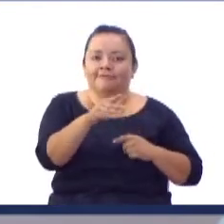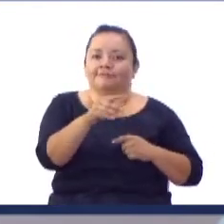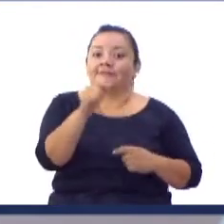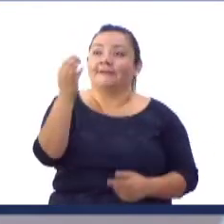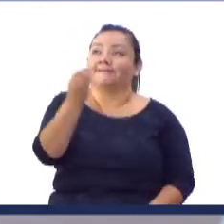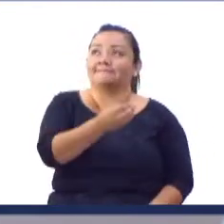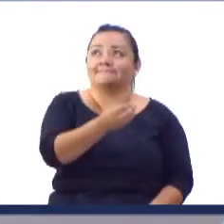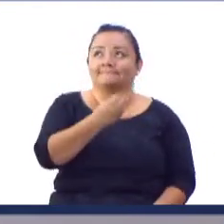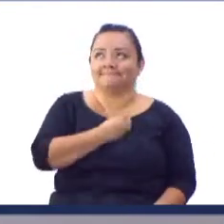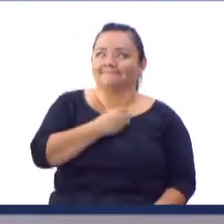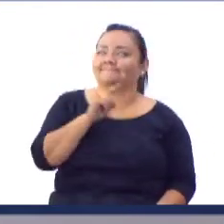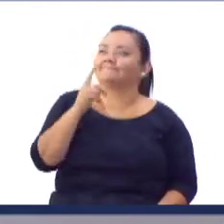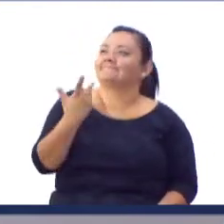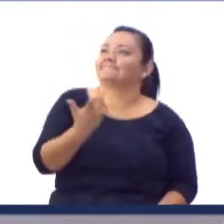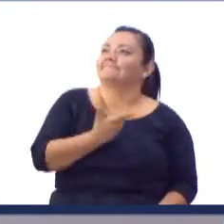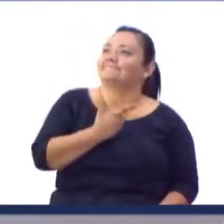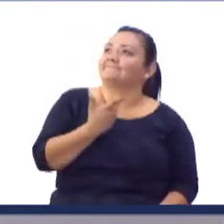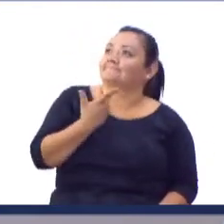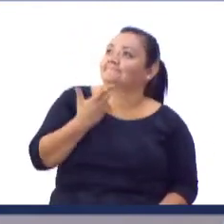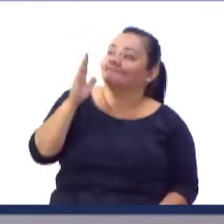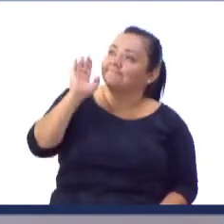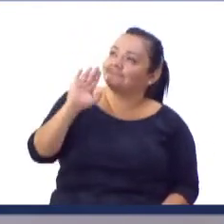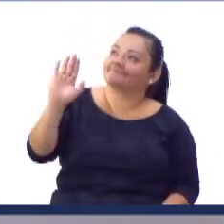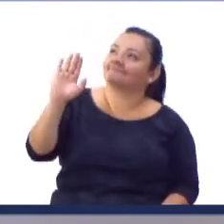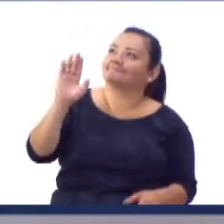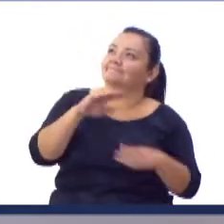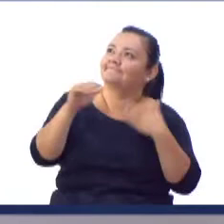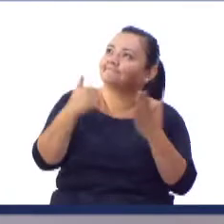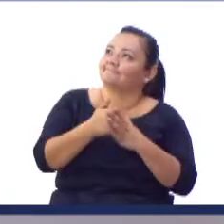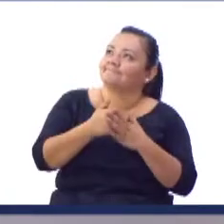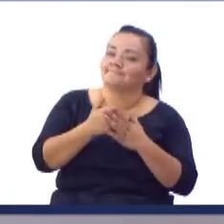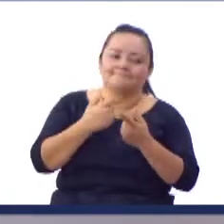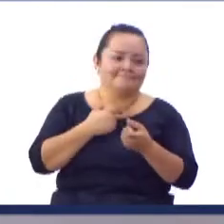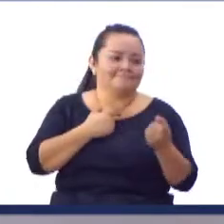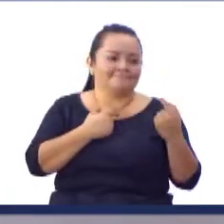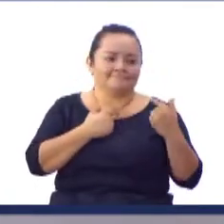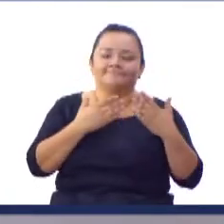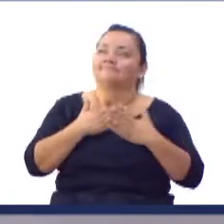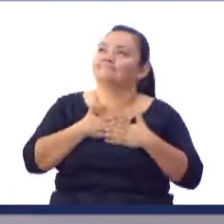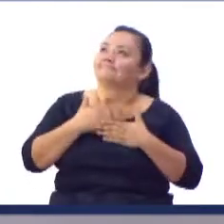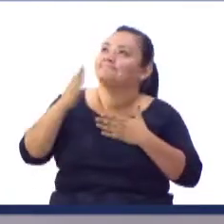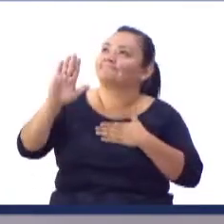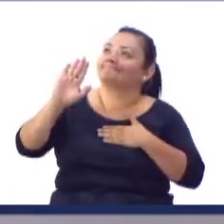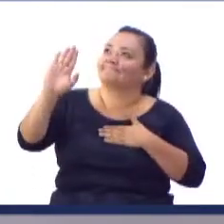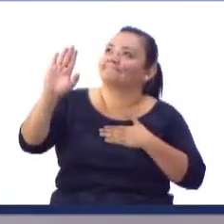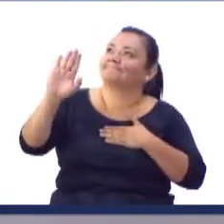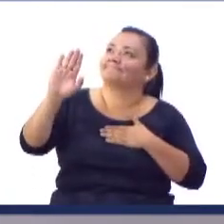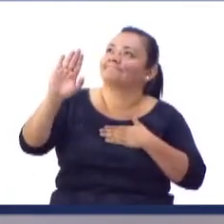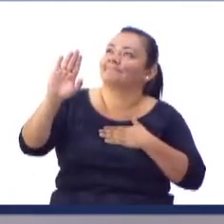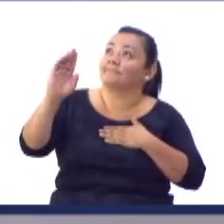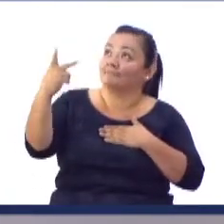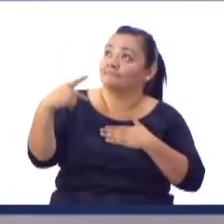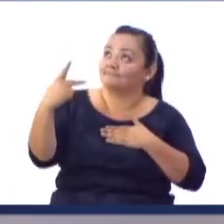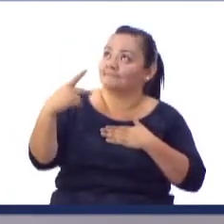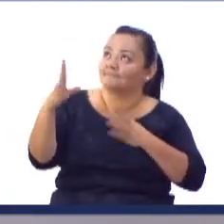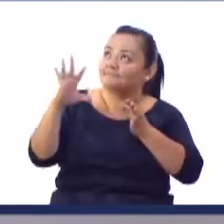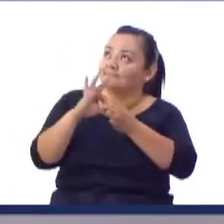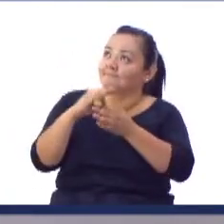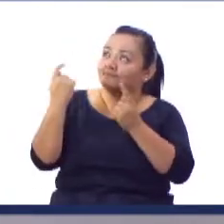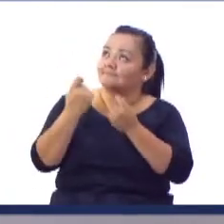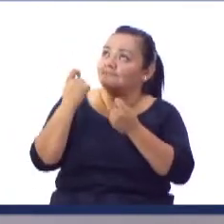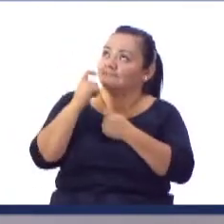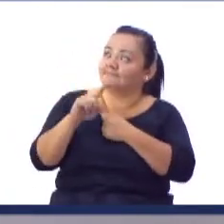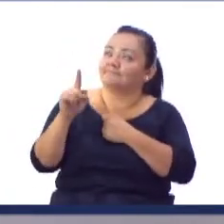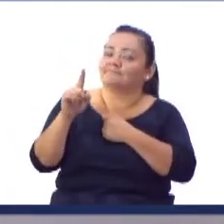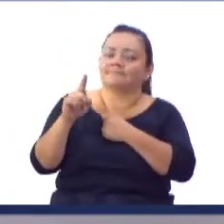diste porque tú y yo somos y todos los míos es tuyo y lo tuyo es mío y he sido glorificado en